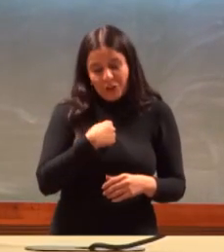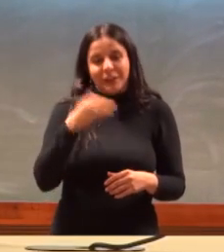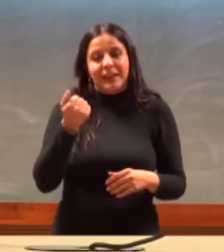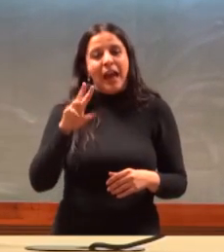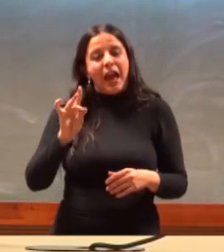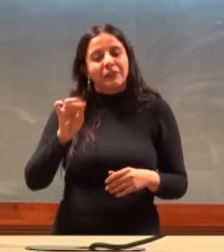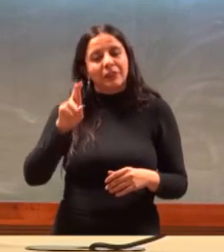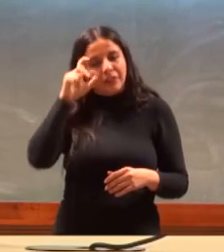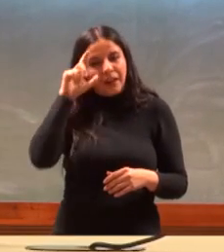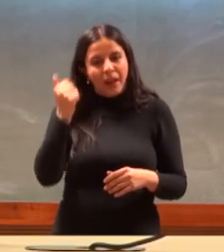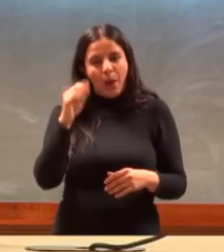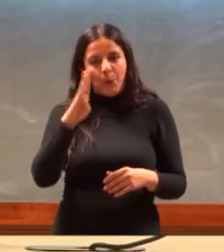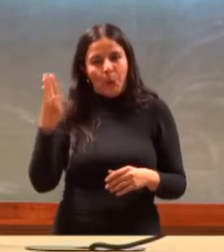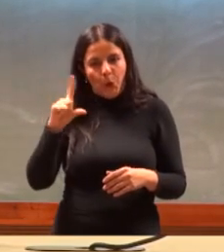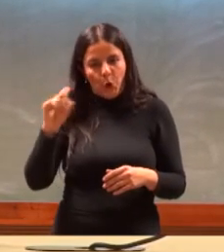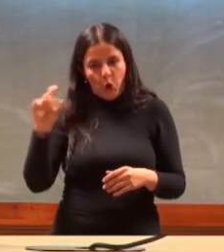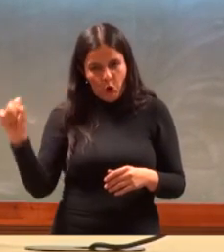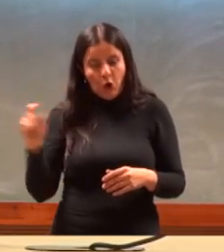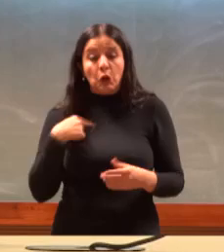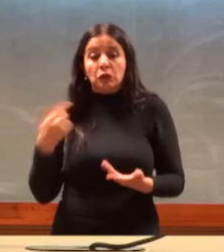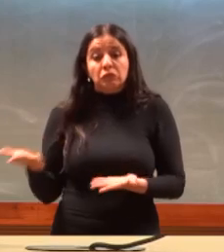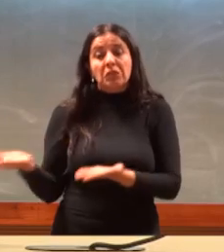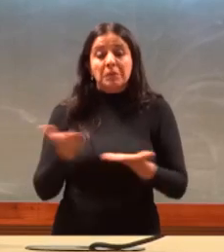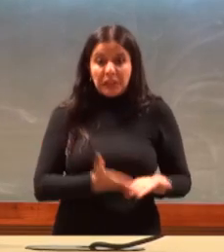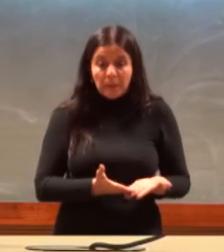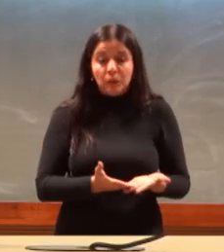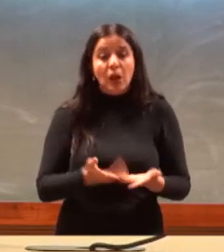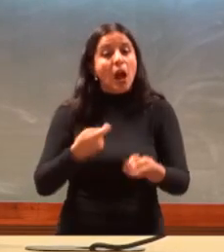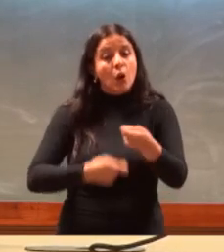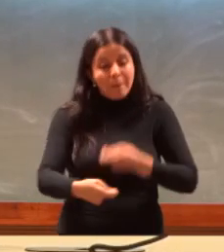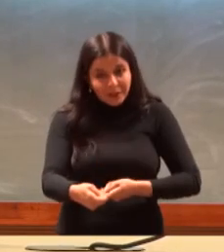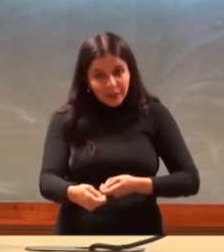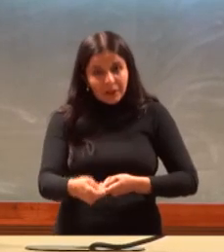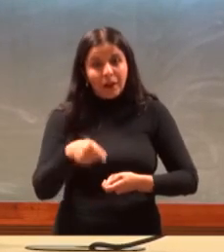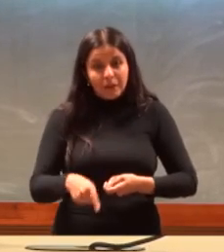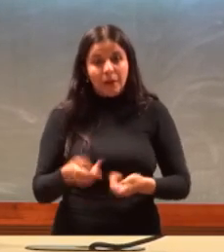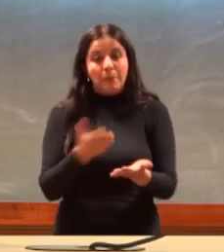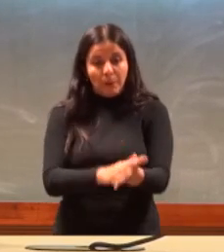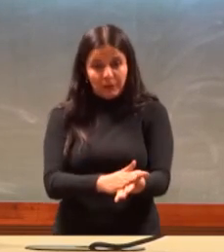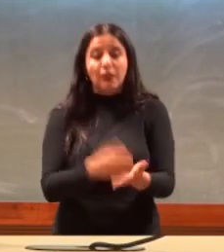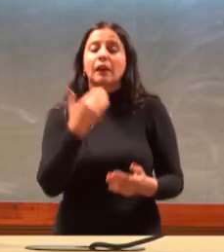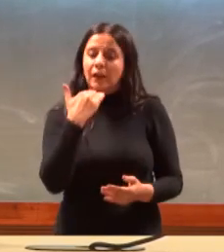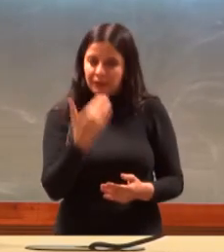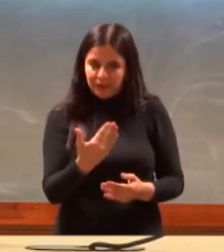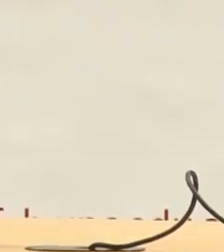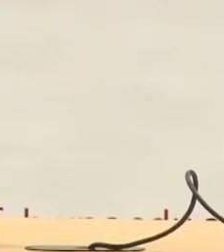compartir las propuestas que voy a desarrollar más adelante para que en este espacio como les digo estén todas las voces toda la facultad